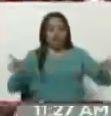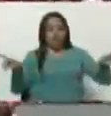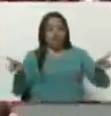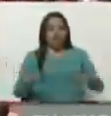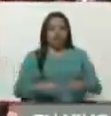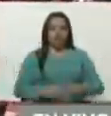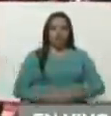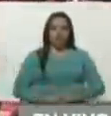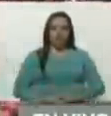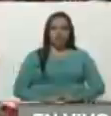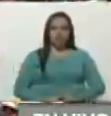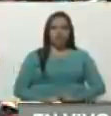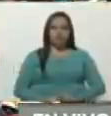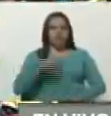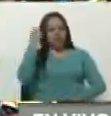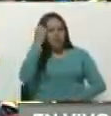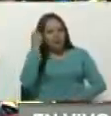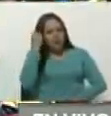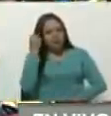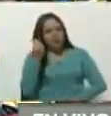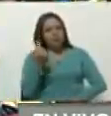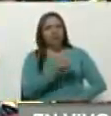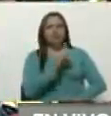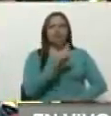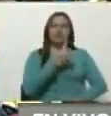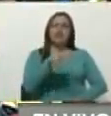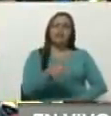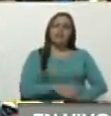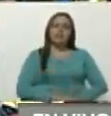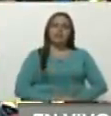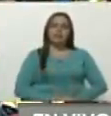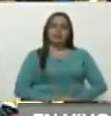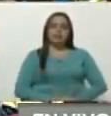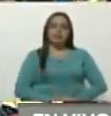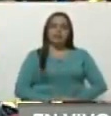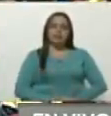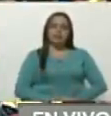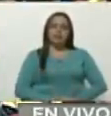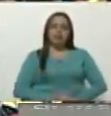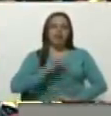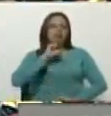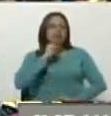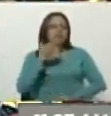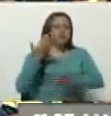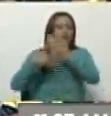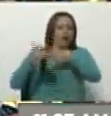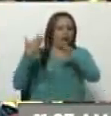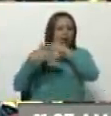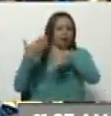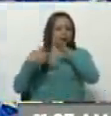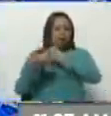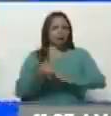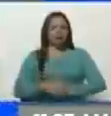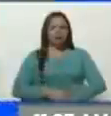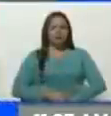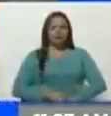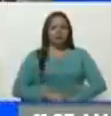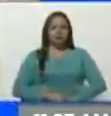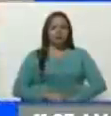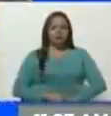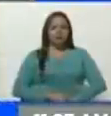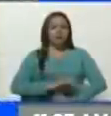eso, y no solo eso. Del arado de palo que había en la Rusia zarista, en pocas décadas